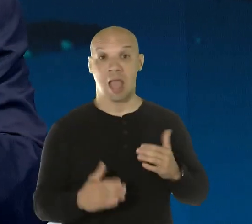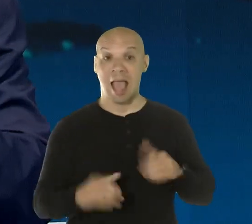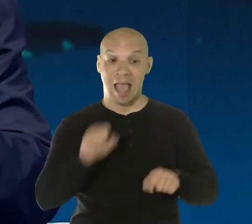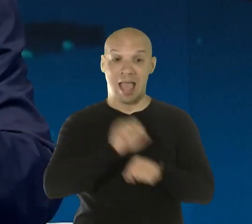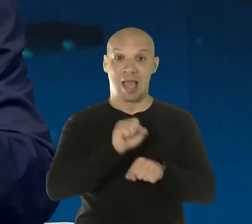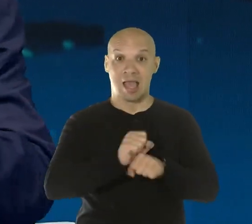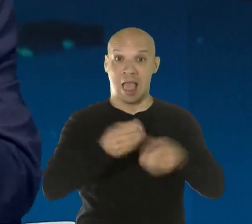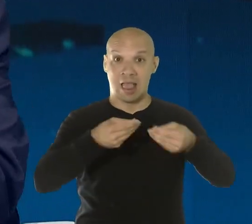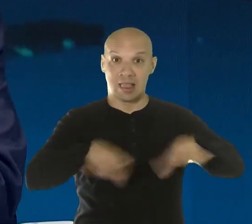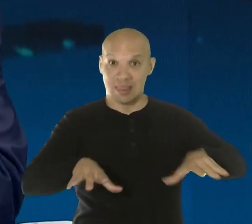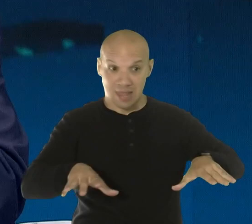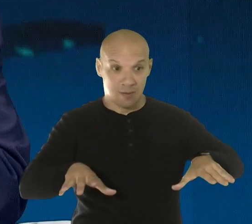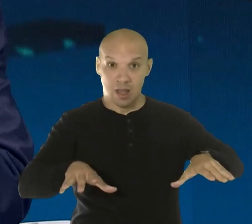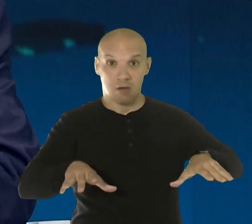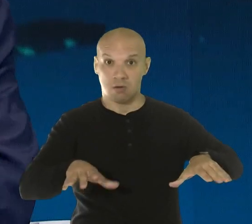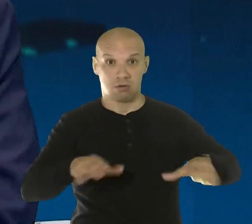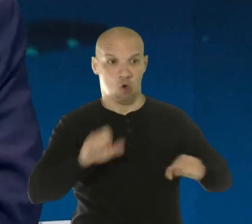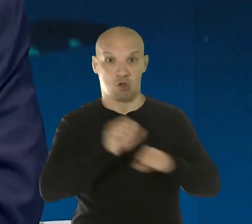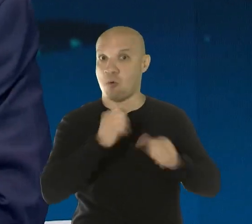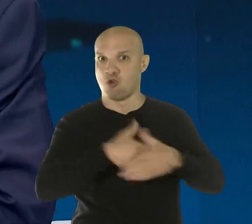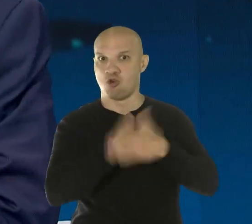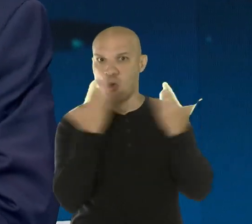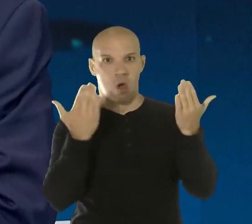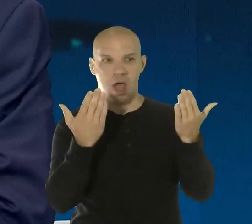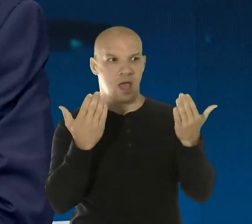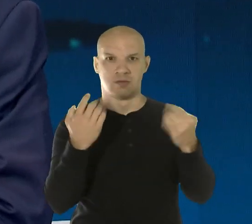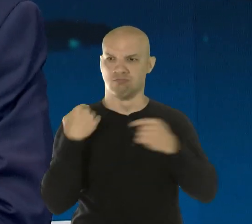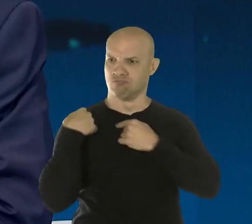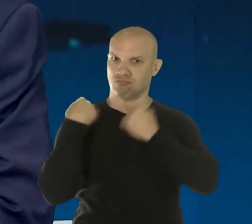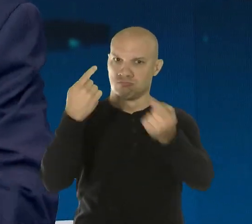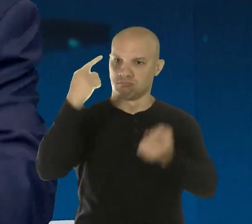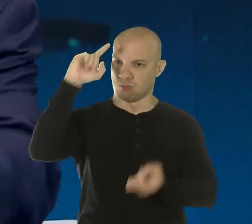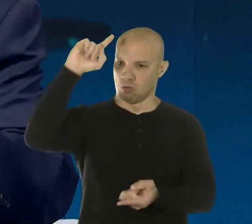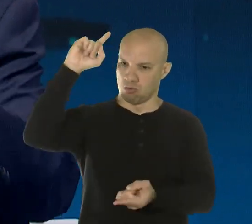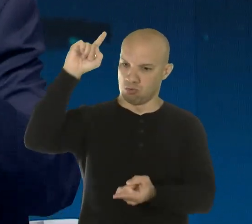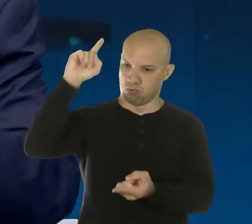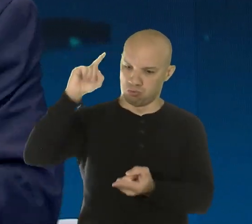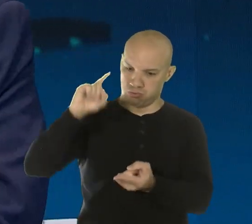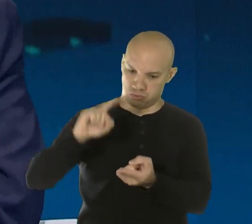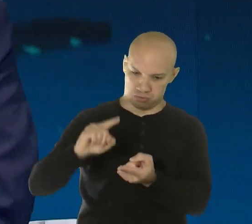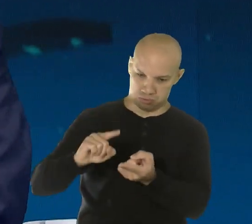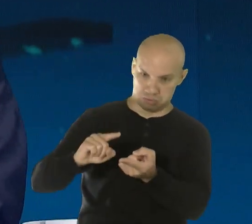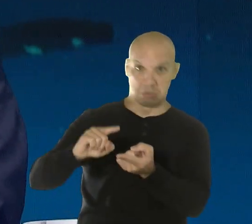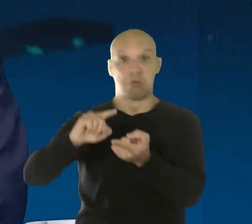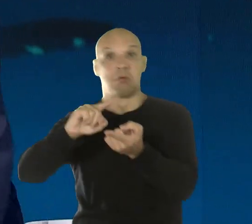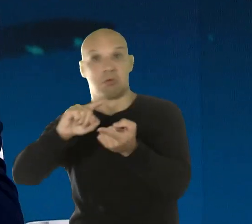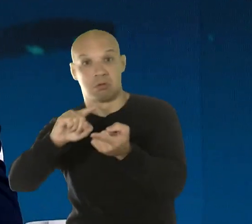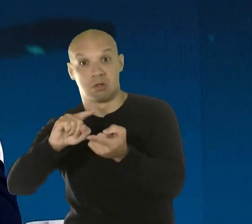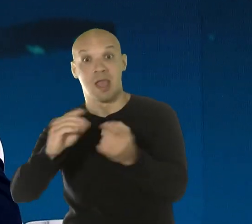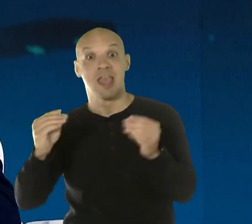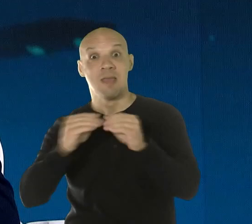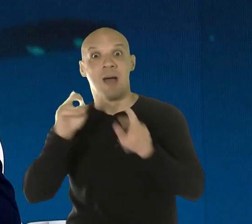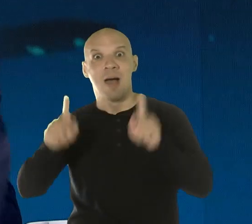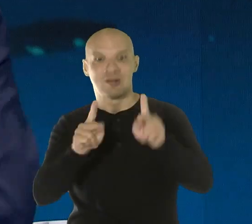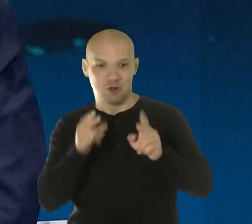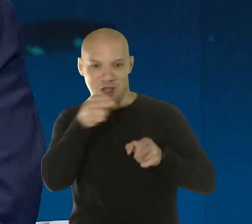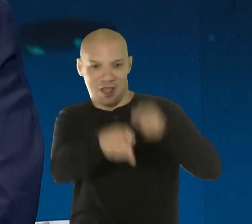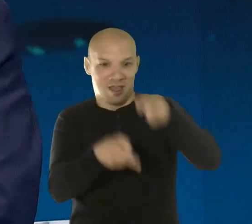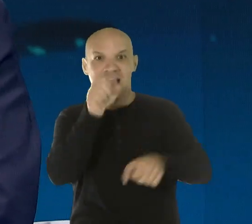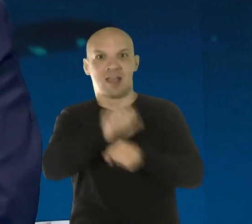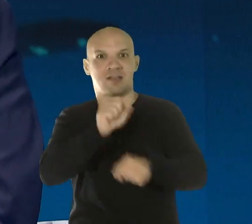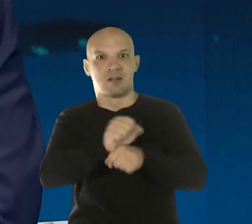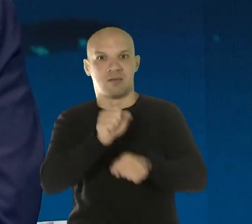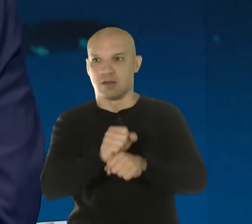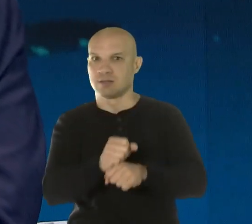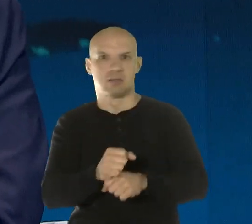está prácticamente históricamente bajo, y entonces y aumentó la famosa tasa de participación, que ahora digo yo, toda la vida nos han